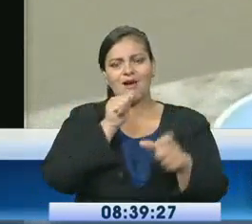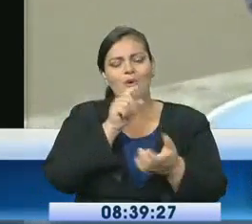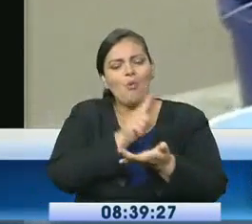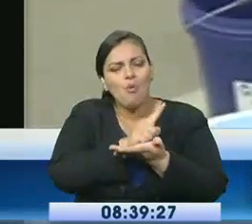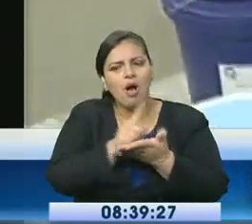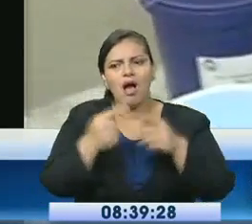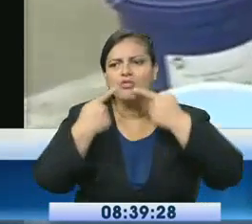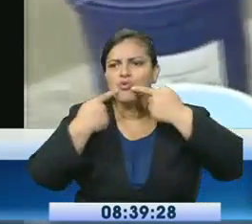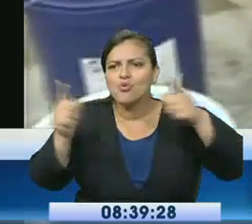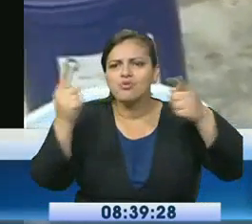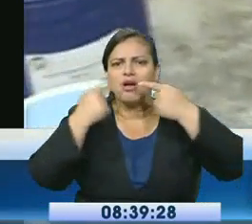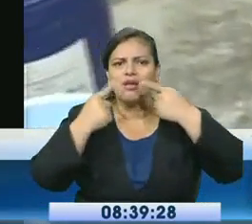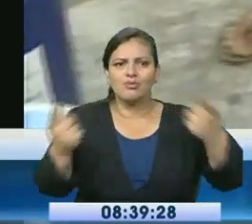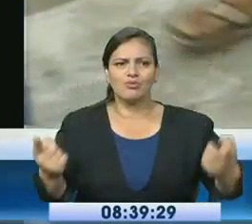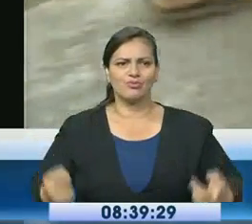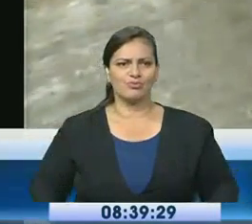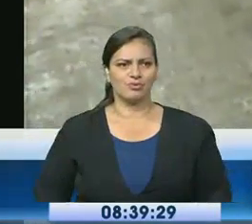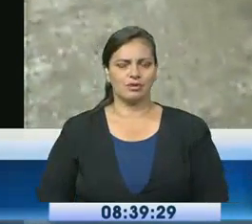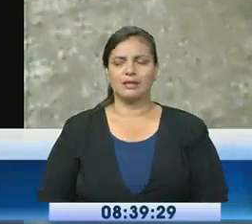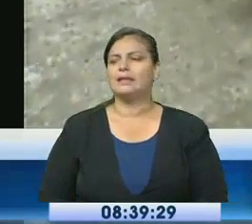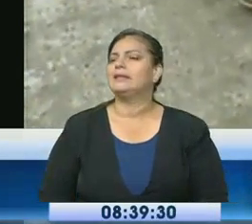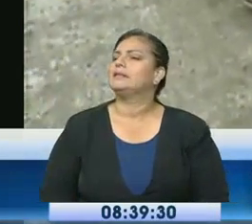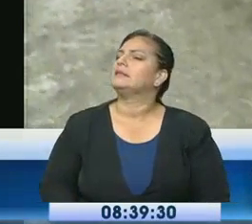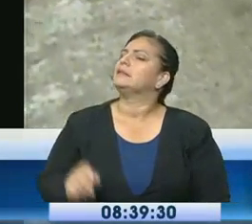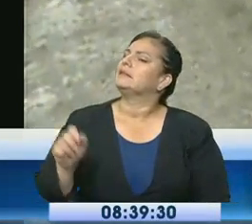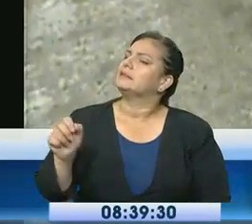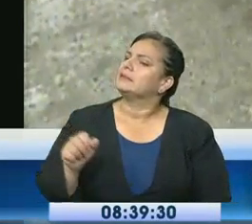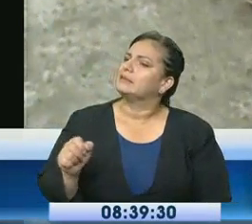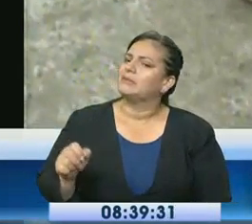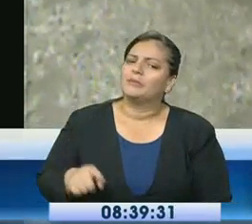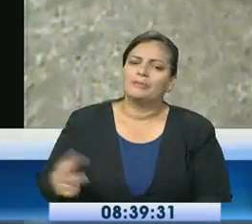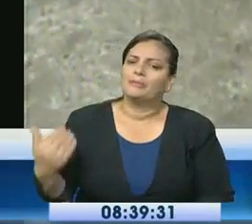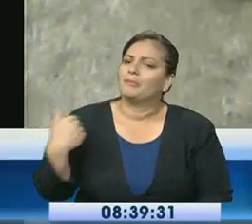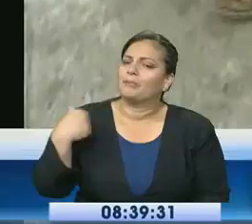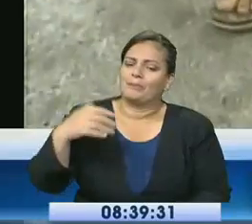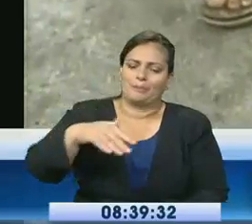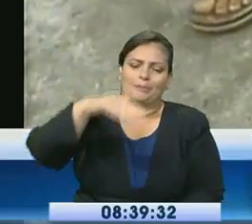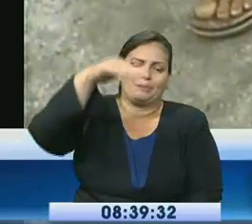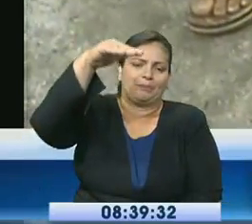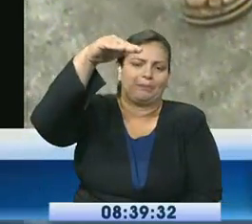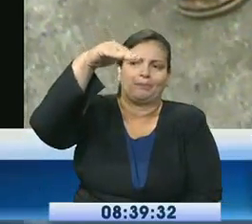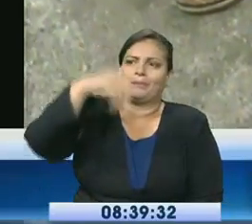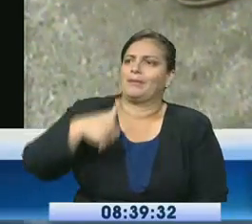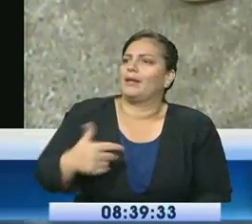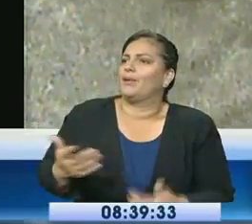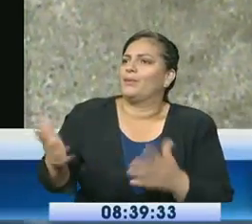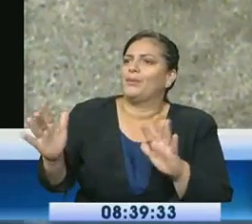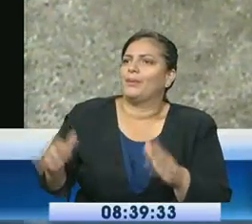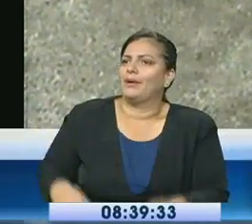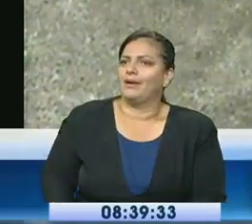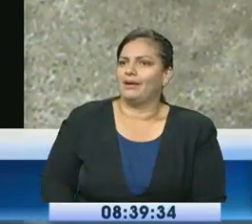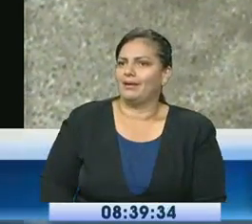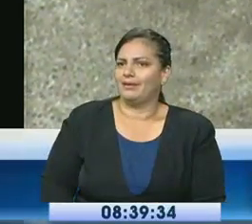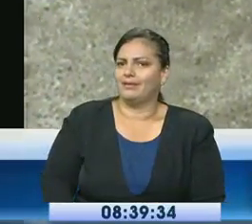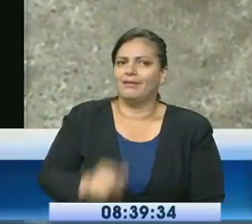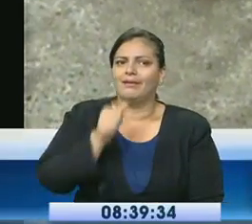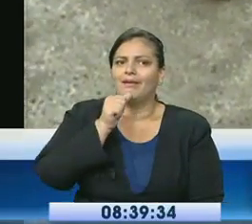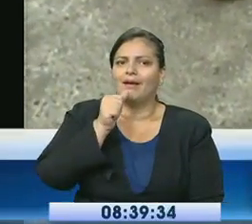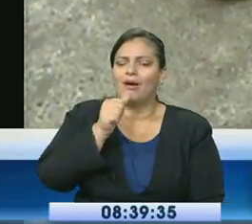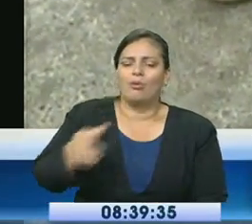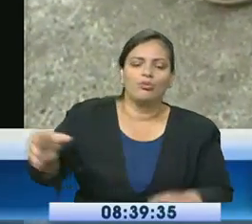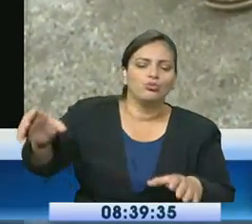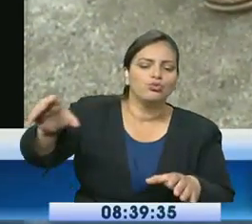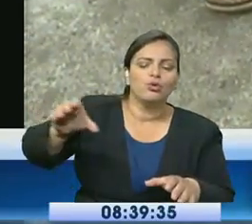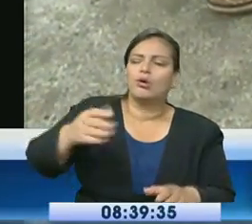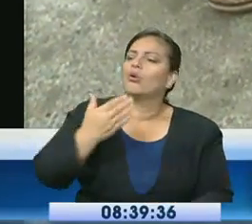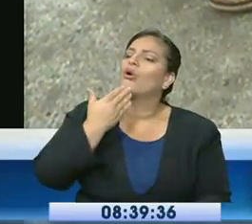que no tenemos un tanque, no tenemos cisterna para podernos abastecer del agua. Ahora no sabemos cómo vamos a abastecernos en los días que no va a haber